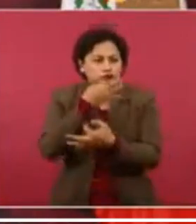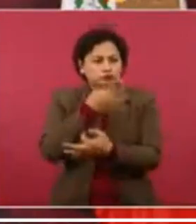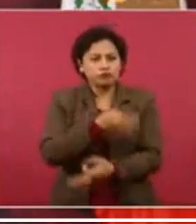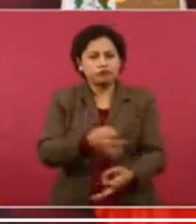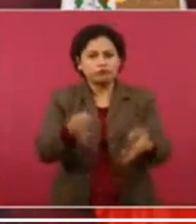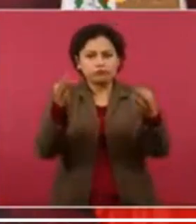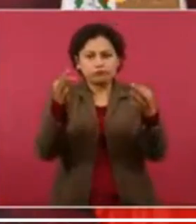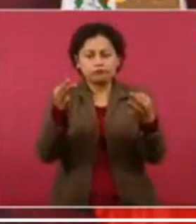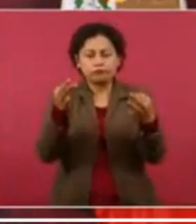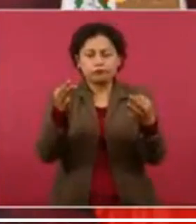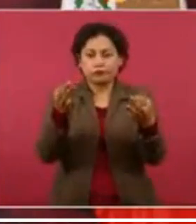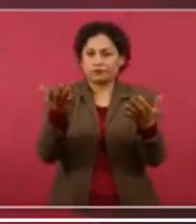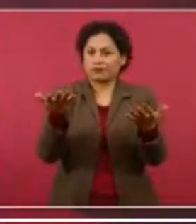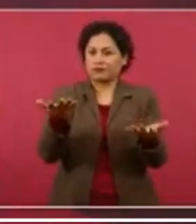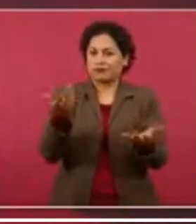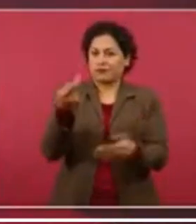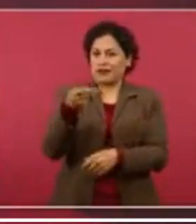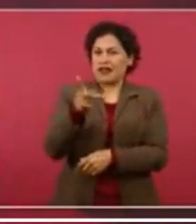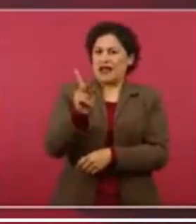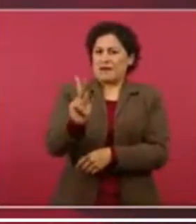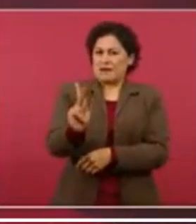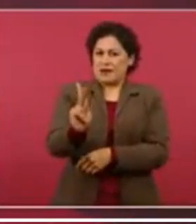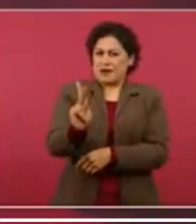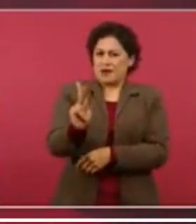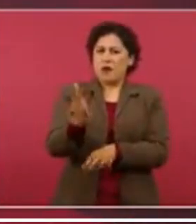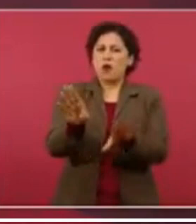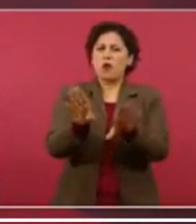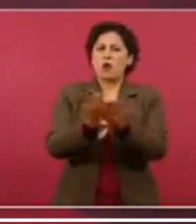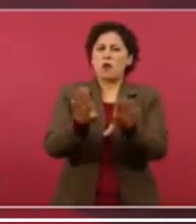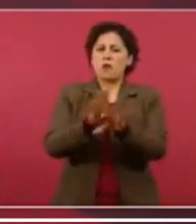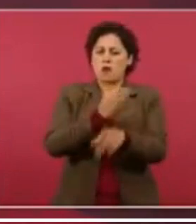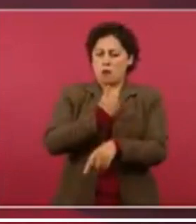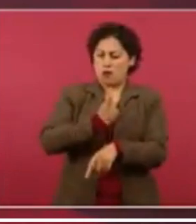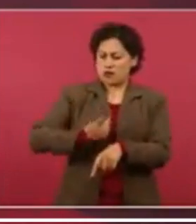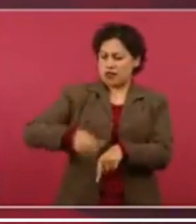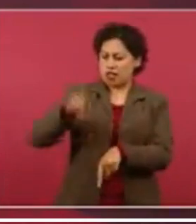pero un acto así